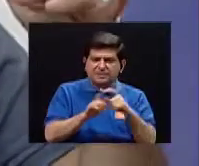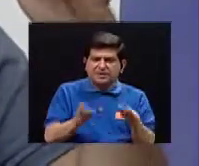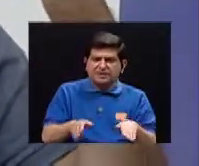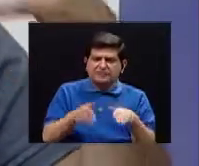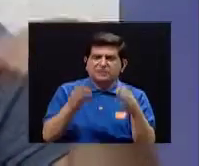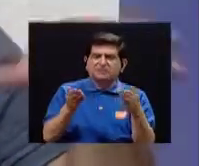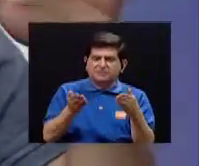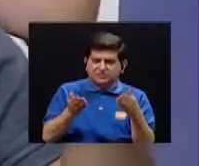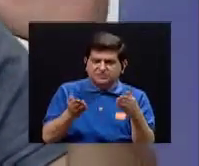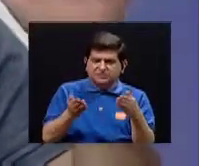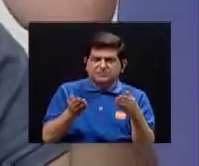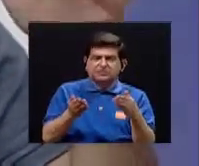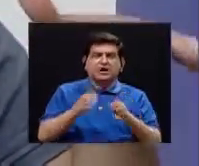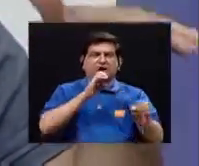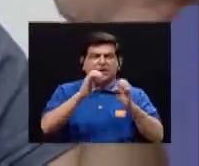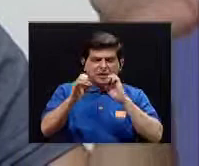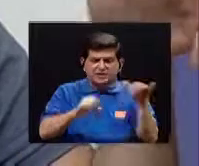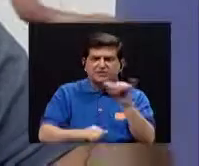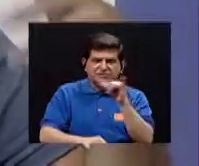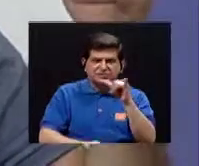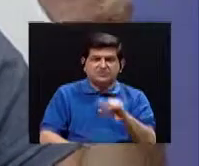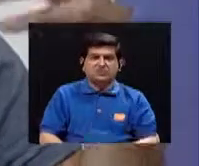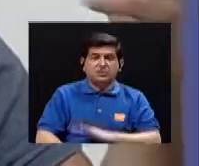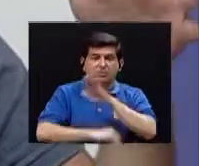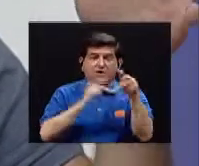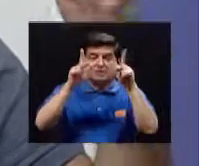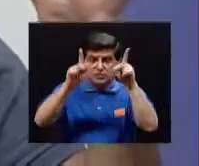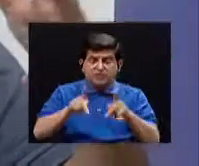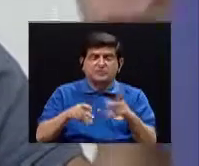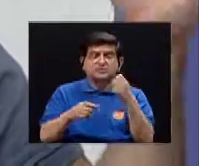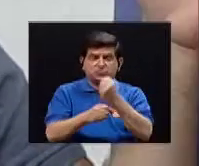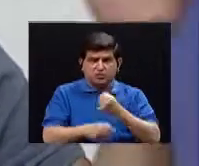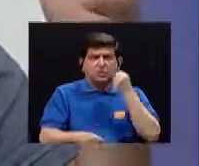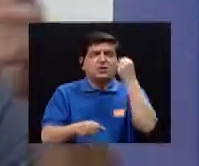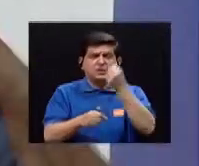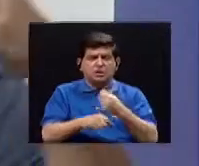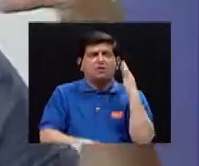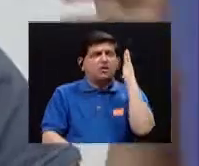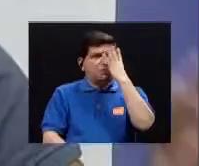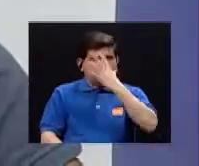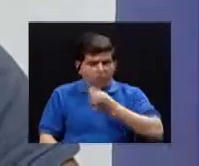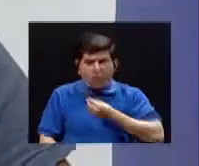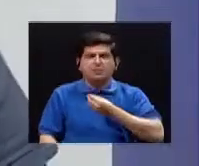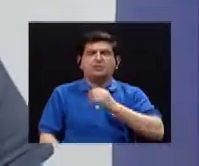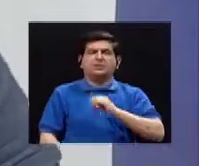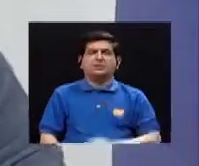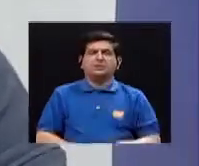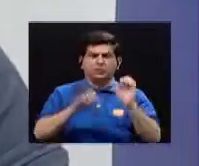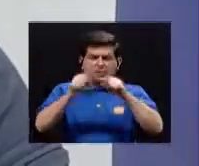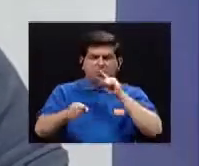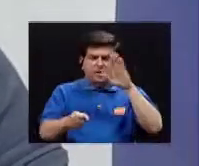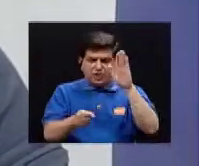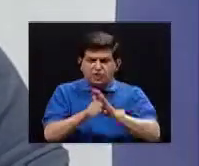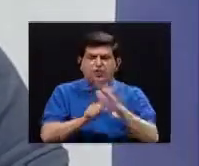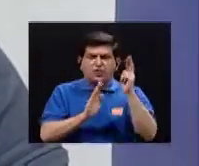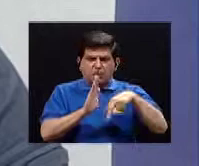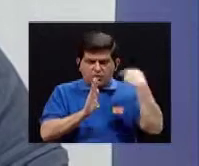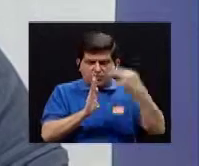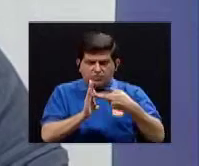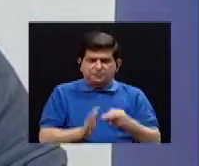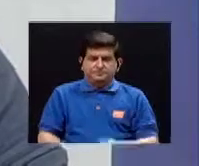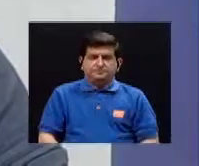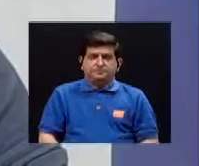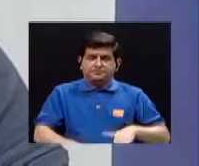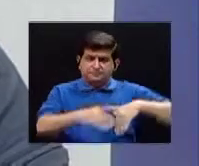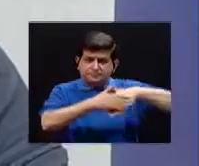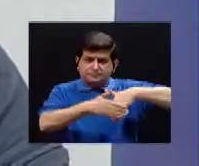palabras como las decía y entrevistas y todo entonces todo el mundo hizo como un trabajo muy bonito para llegar al personaje